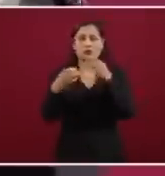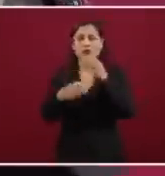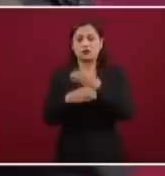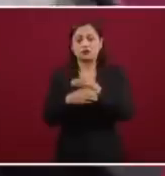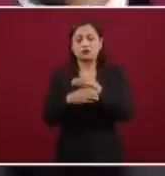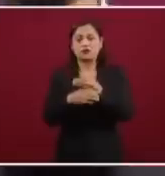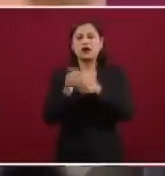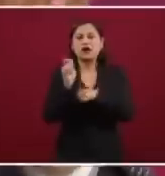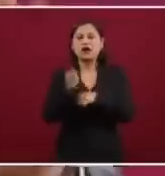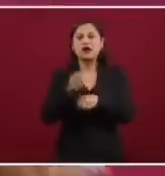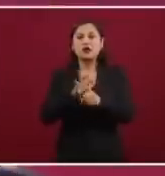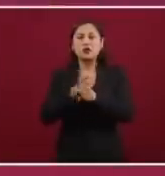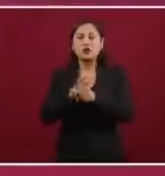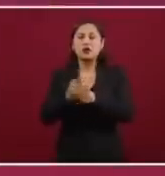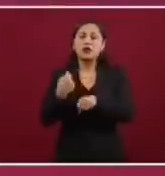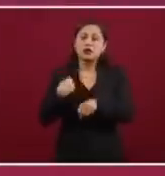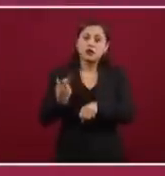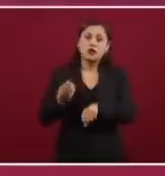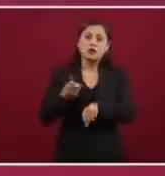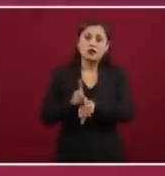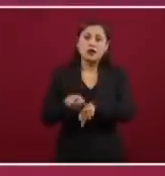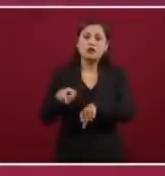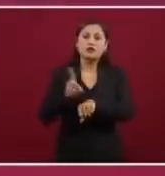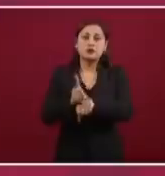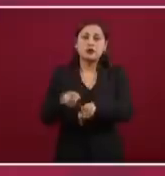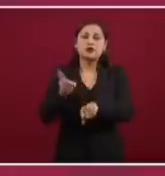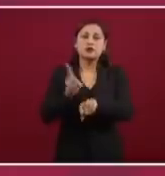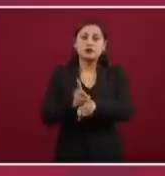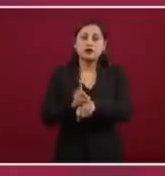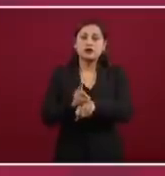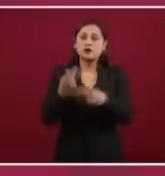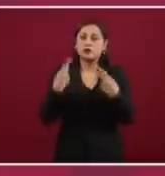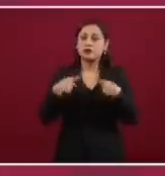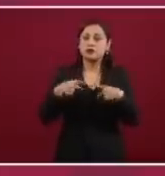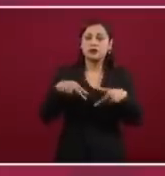viendo diario el número de homicidios